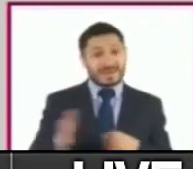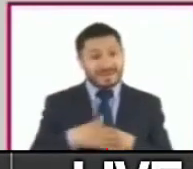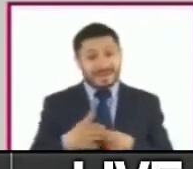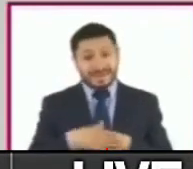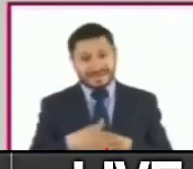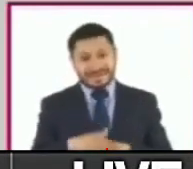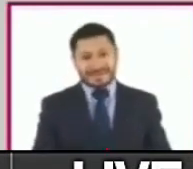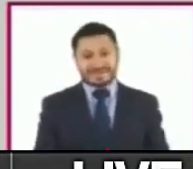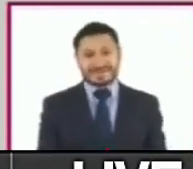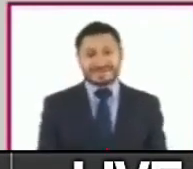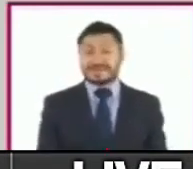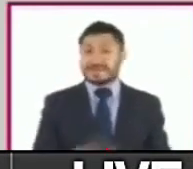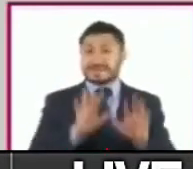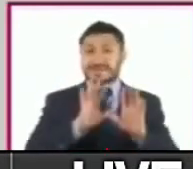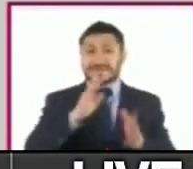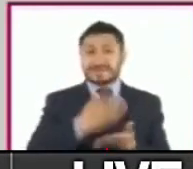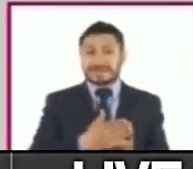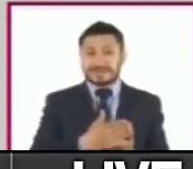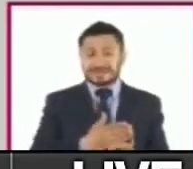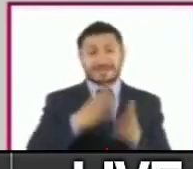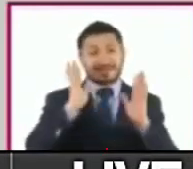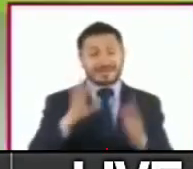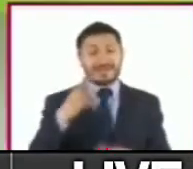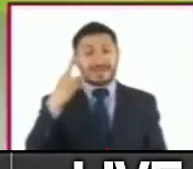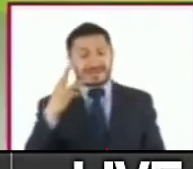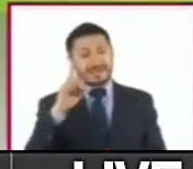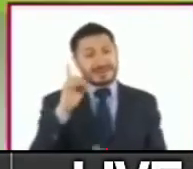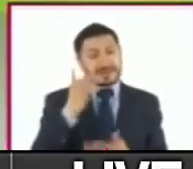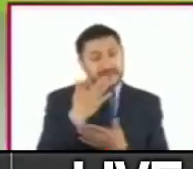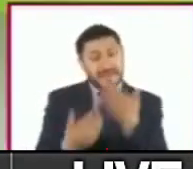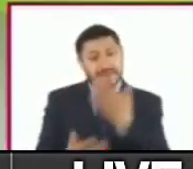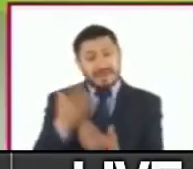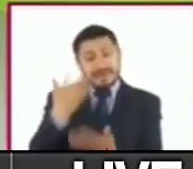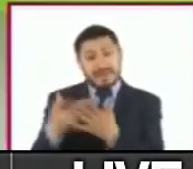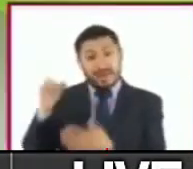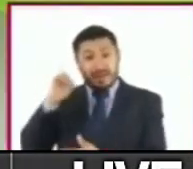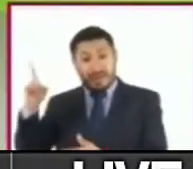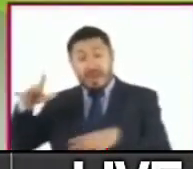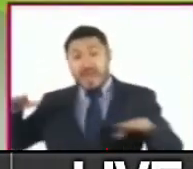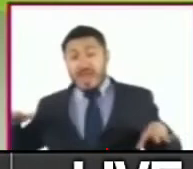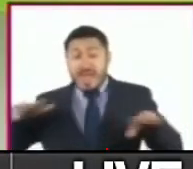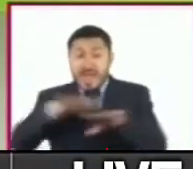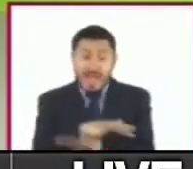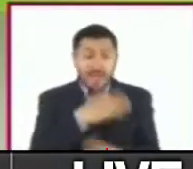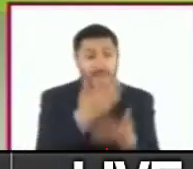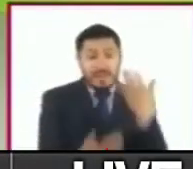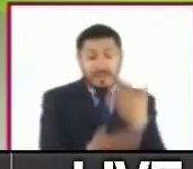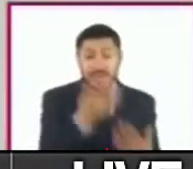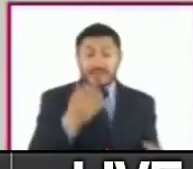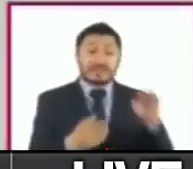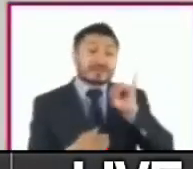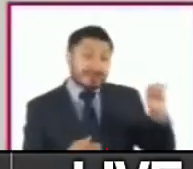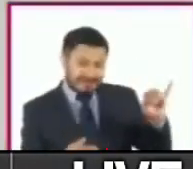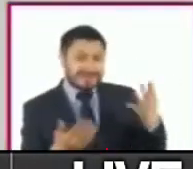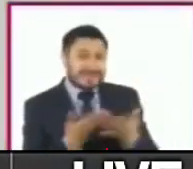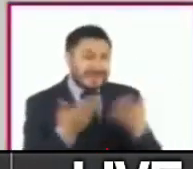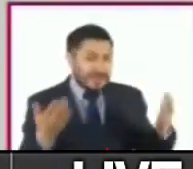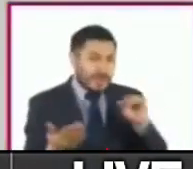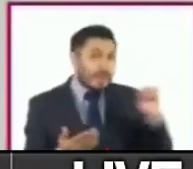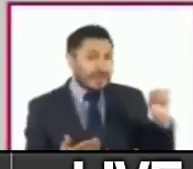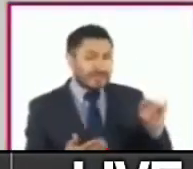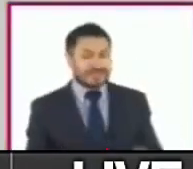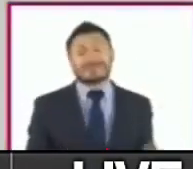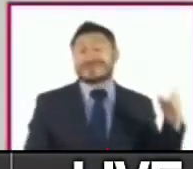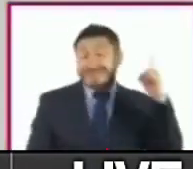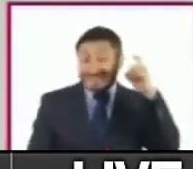vamos. Alto ahí. Ya hicimos tres con una mano, hacemos cambio y lo hacemos con nuestra otra mano. Va a ser más difícil. Sí,